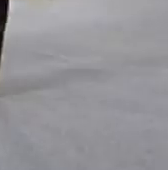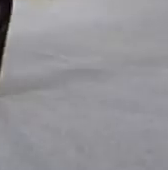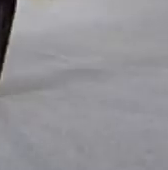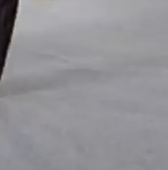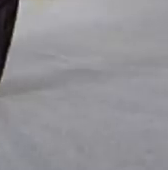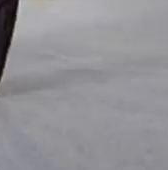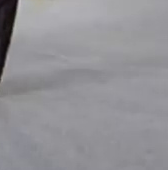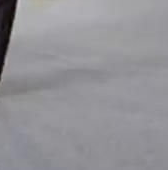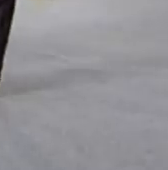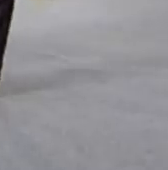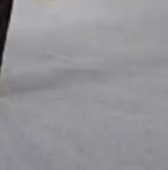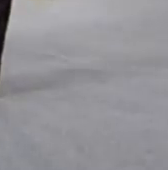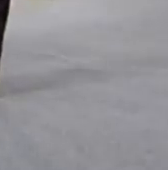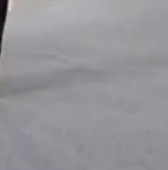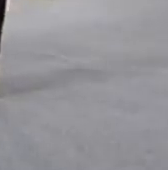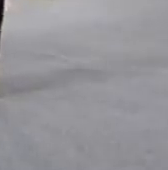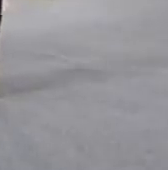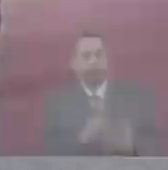es